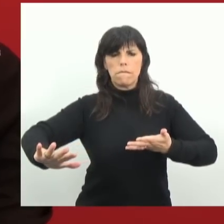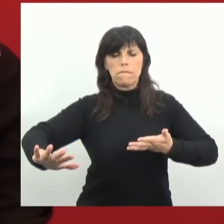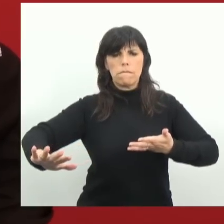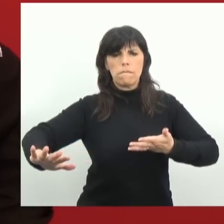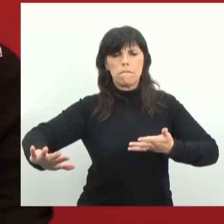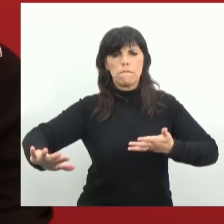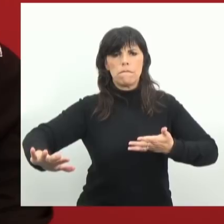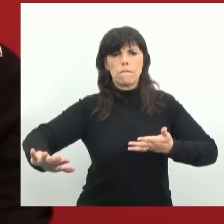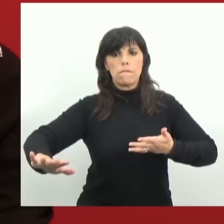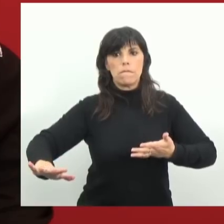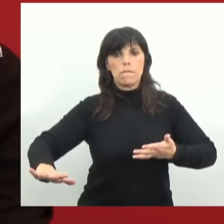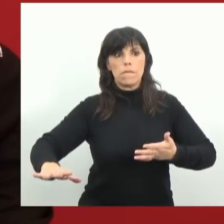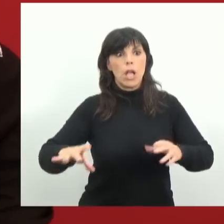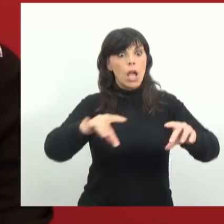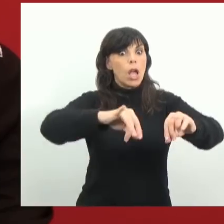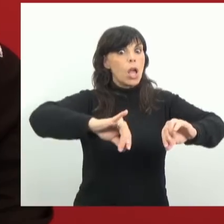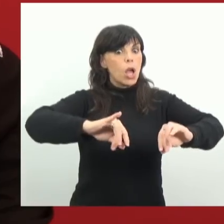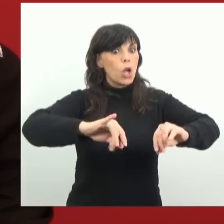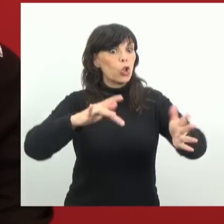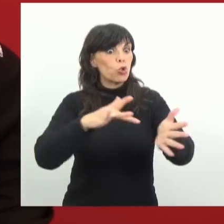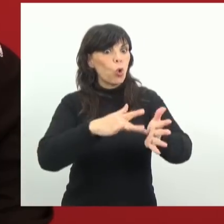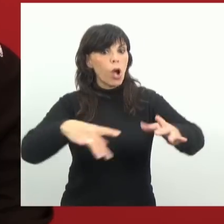cuando Satanás se le acerca en el desierto,